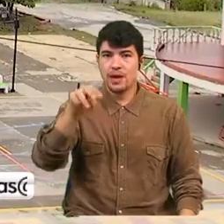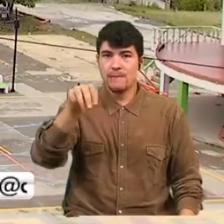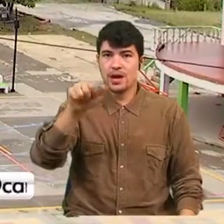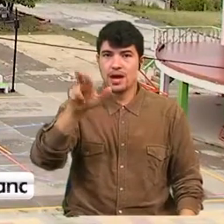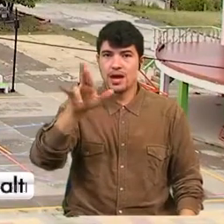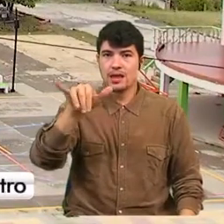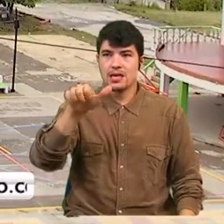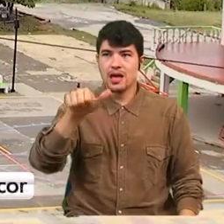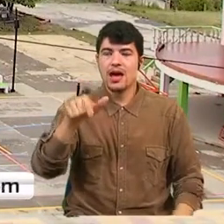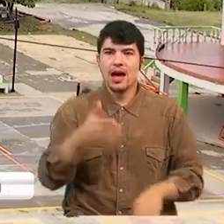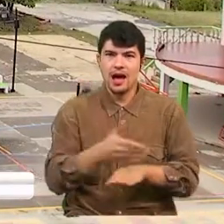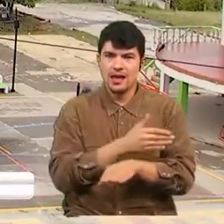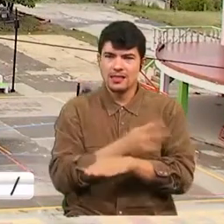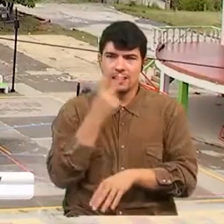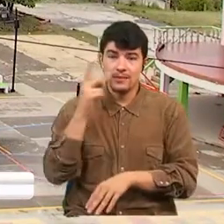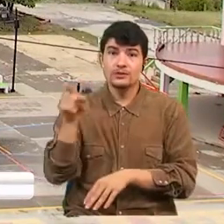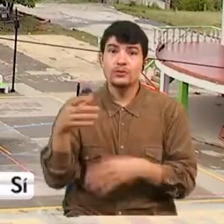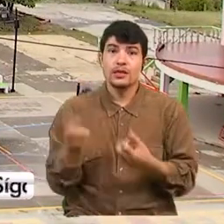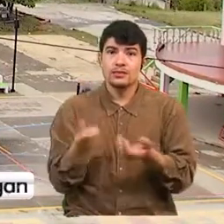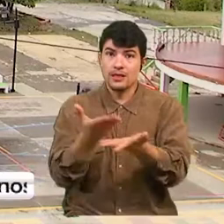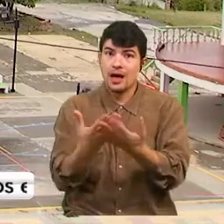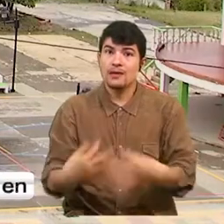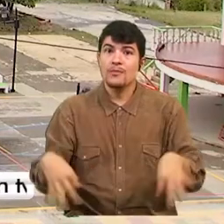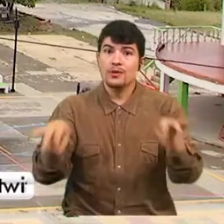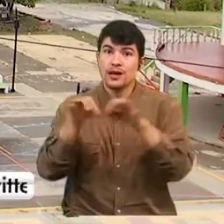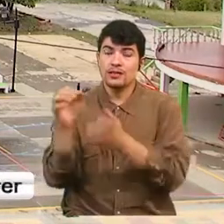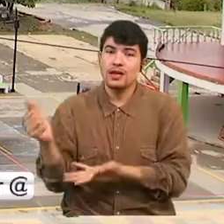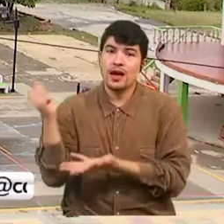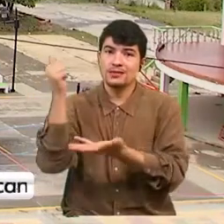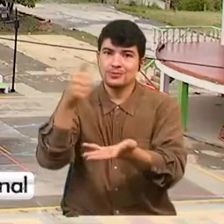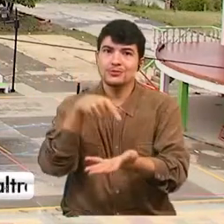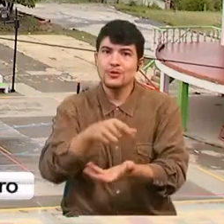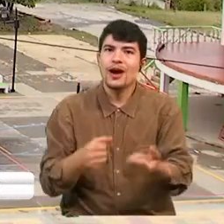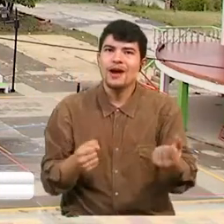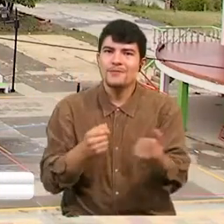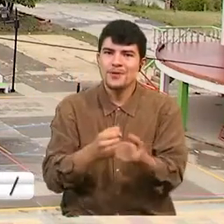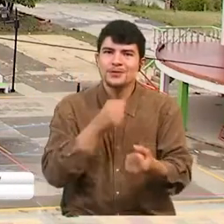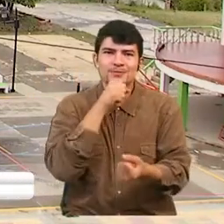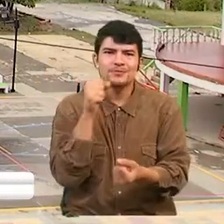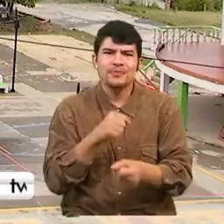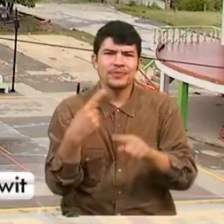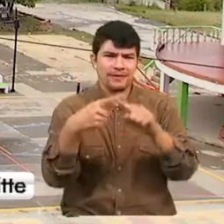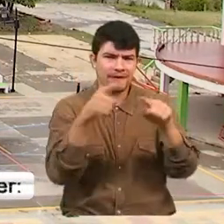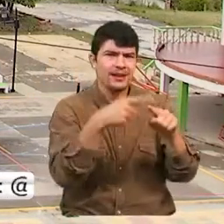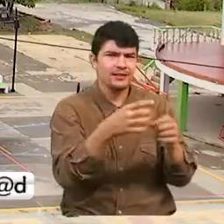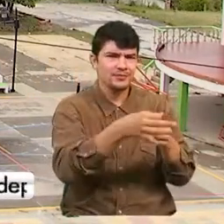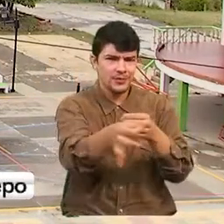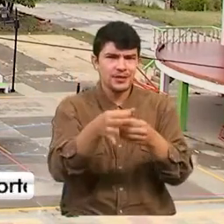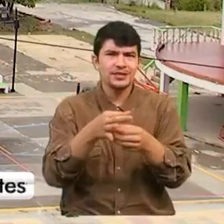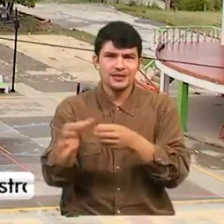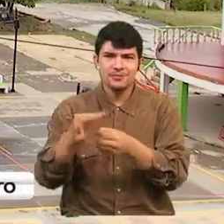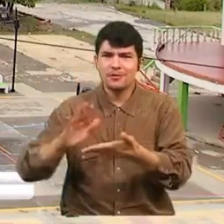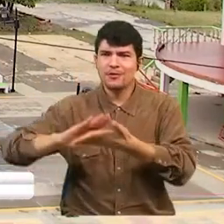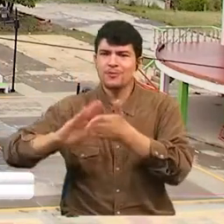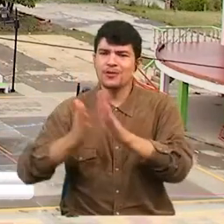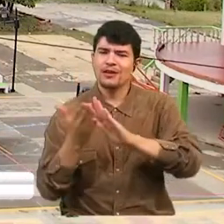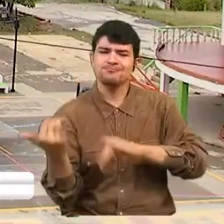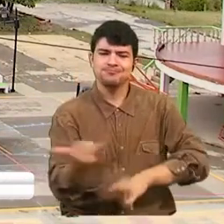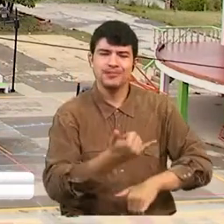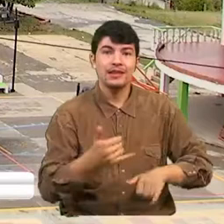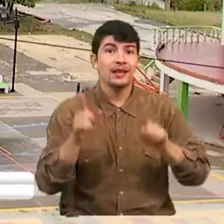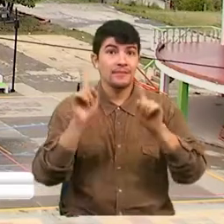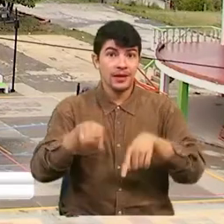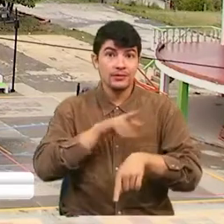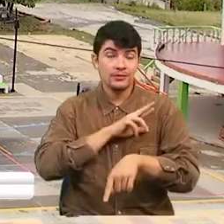nuestra nota anterior, importantes ayudas también han recibido los adultos mayores en las diferentes poblaciones y los diferentes municipios. De igual manera, tenemos